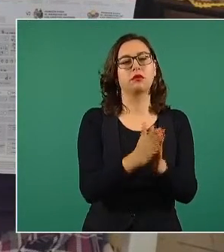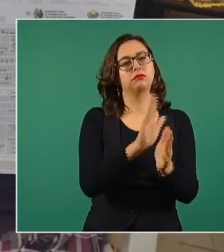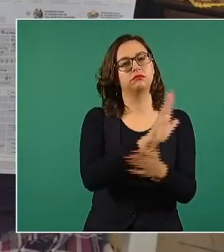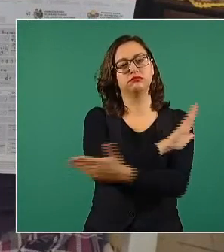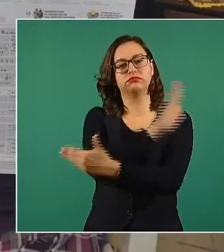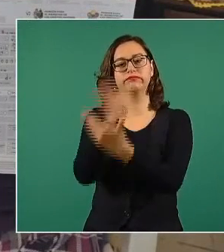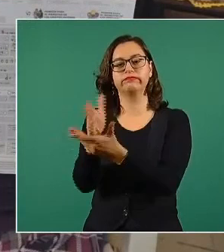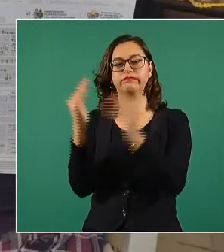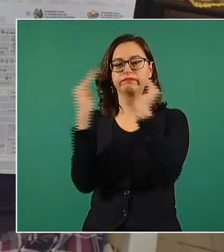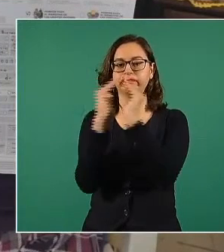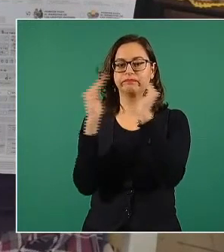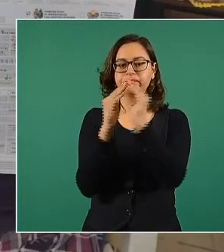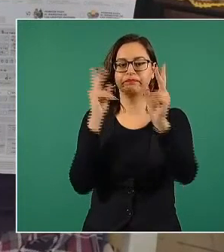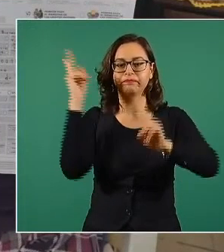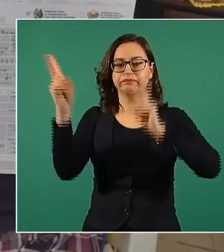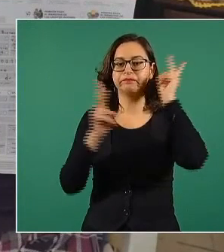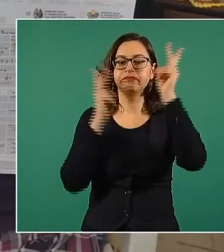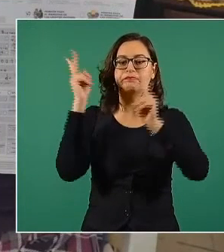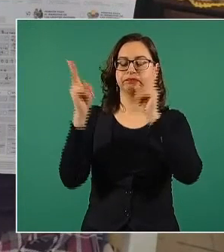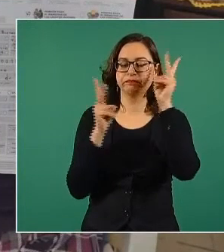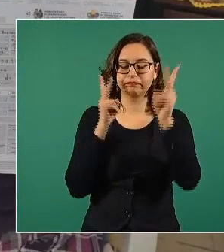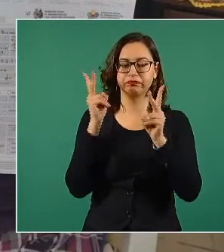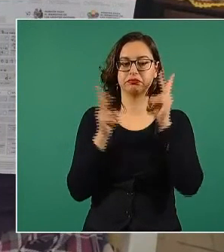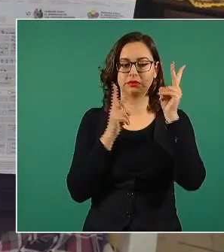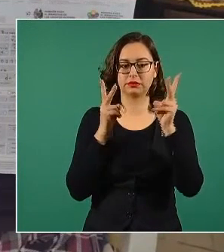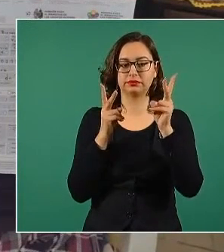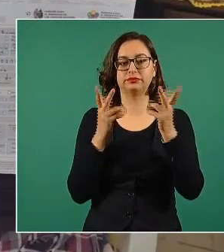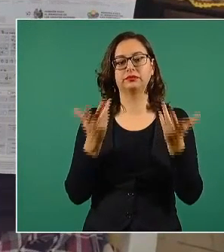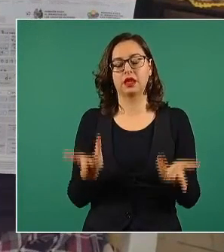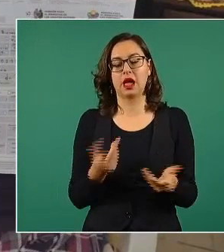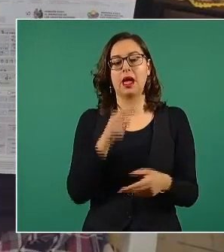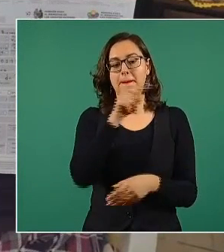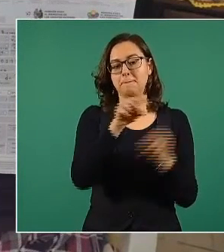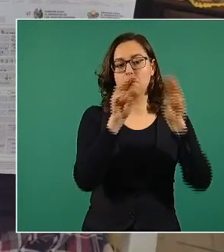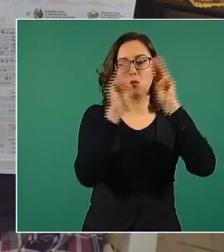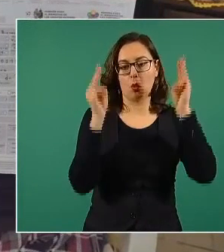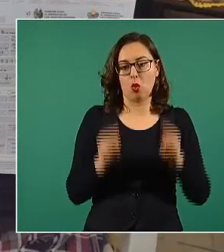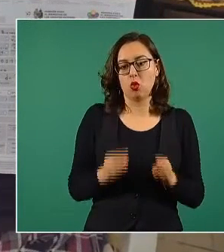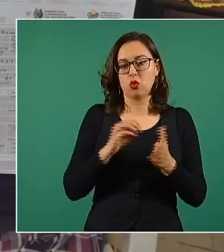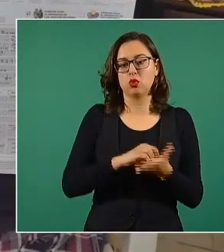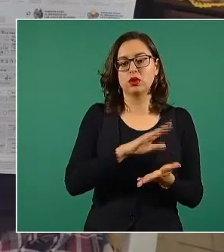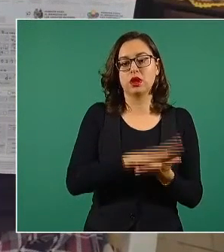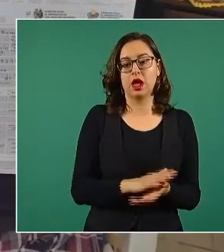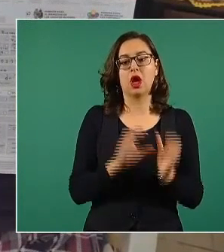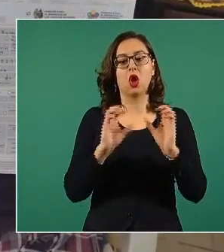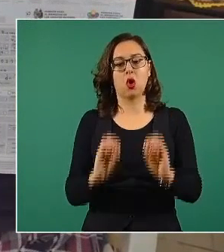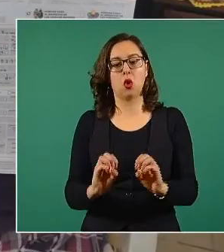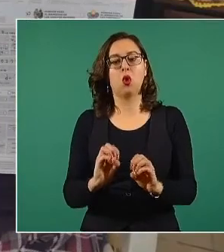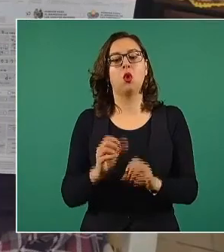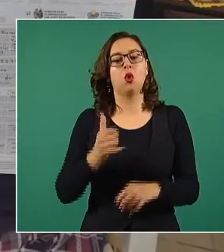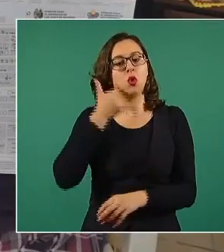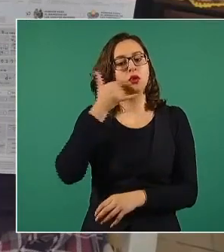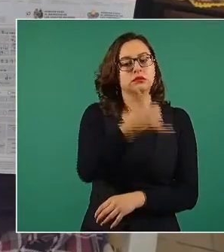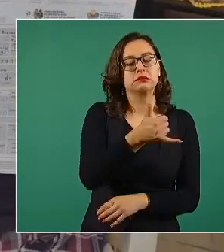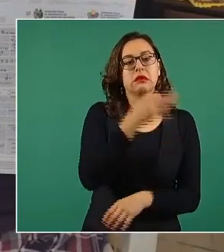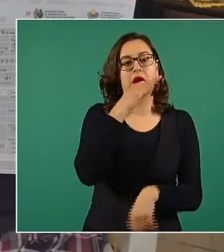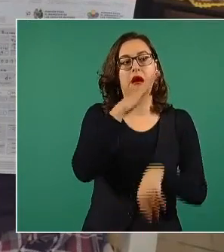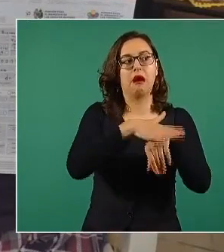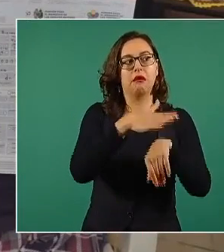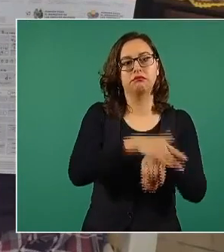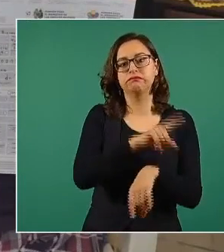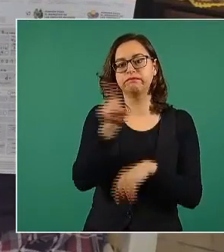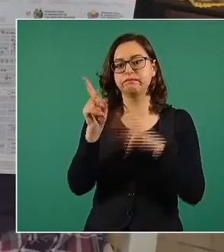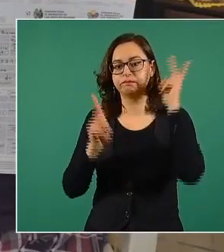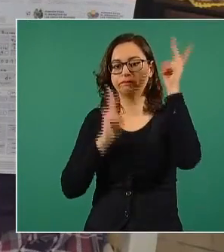de la línea de bienestar para solicitar esta visita domiciliaria y se está realizando para casos que lo